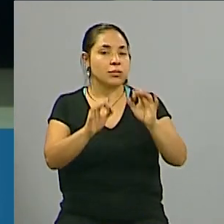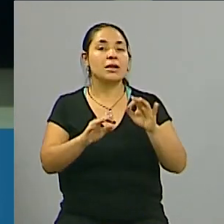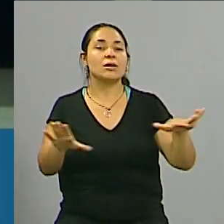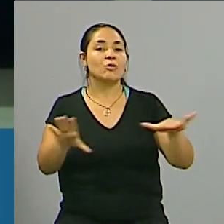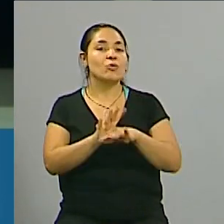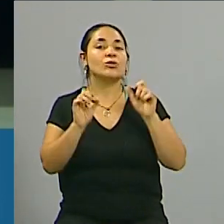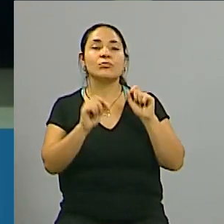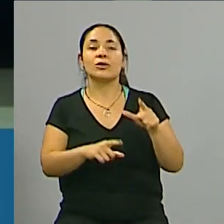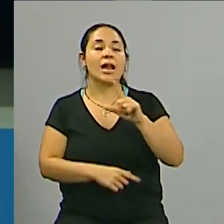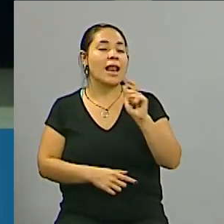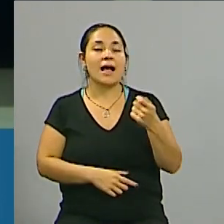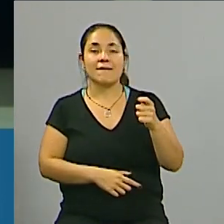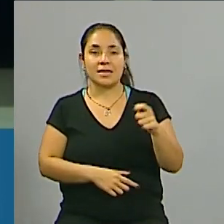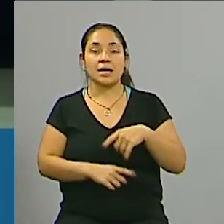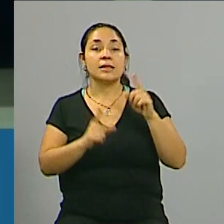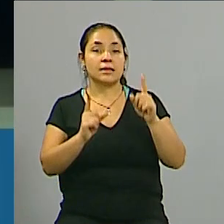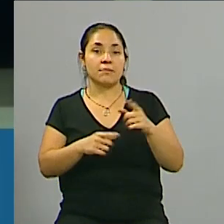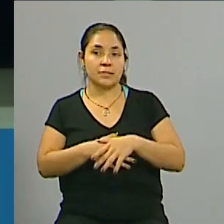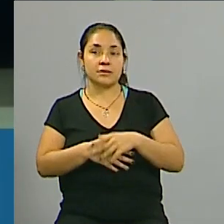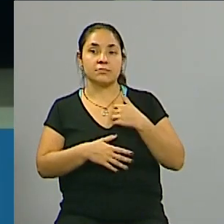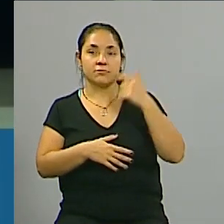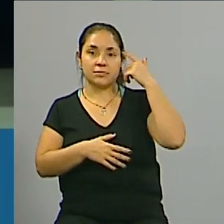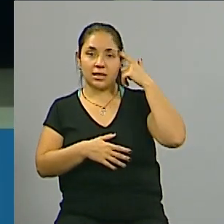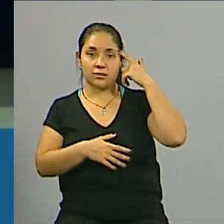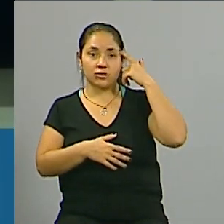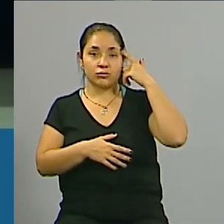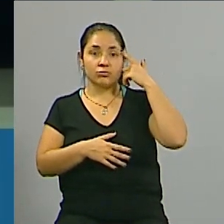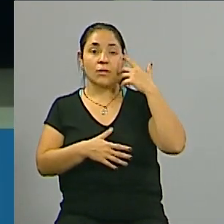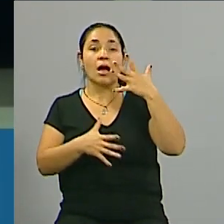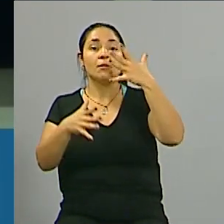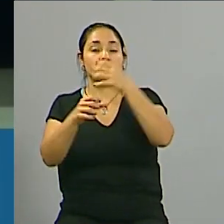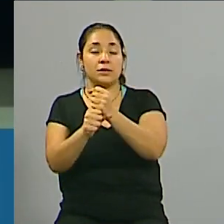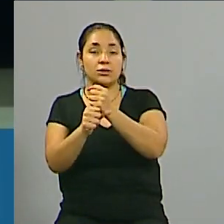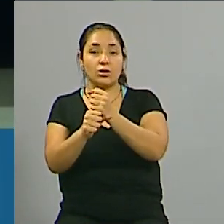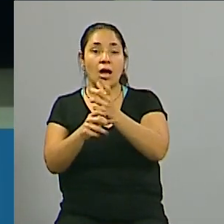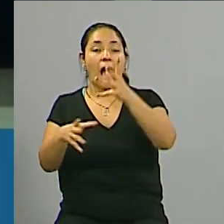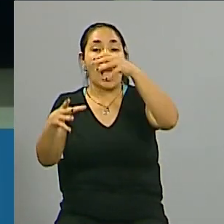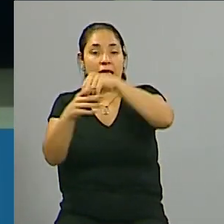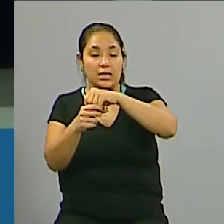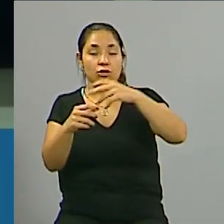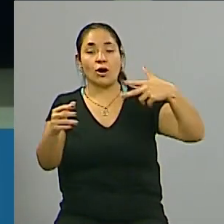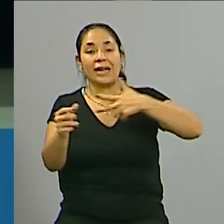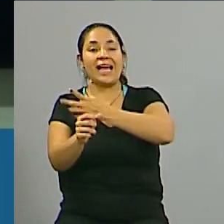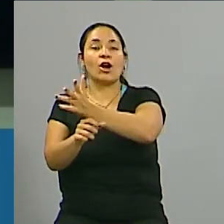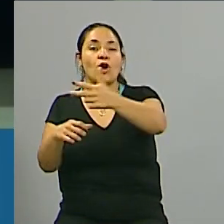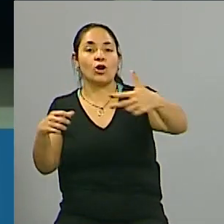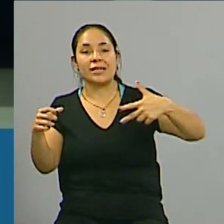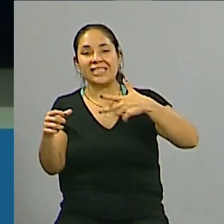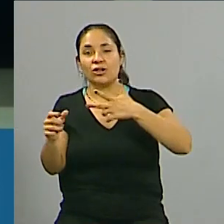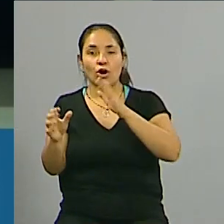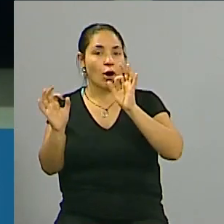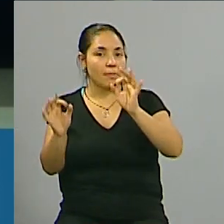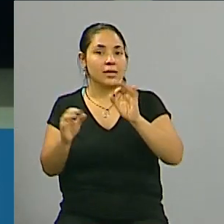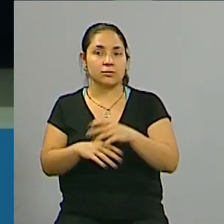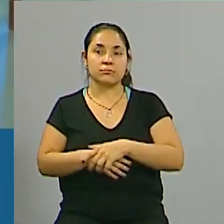también desde el oficialismo están planteando recorridos internos y lo apoyamos desde la empresa municipal y que se pueda descongestionar